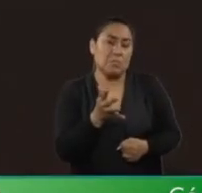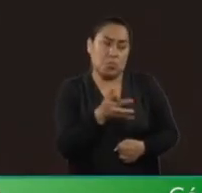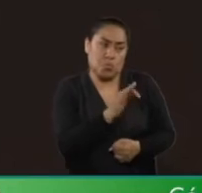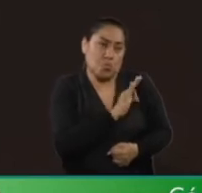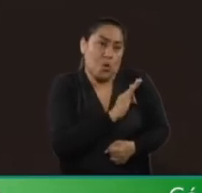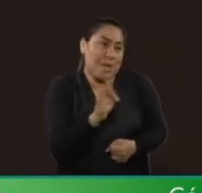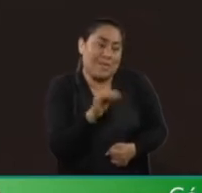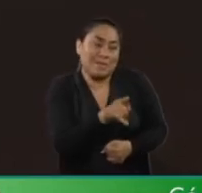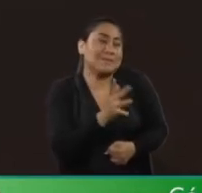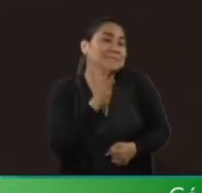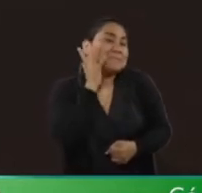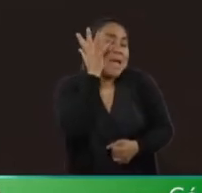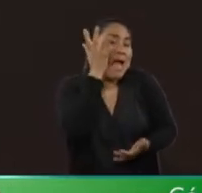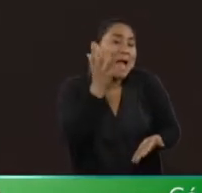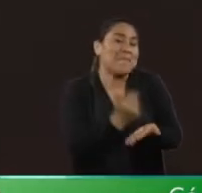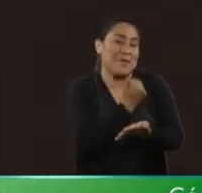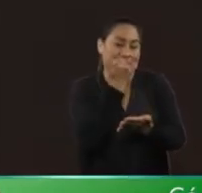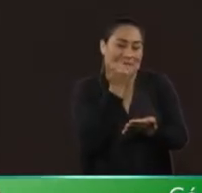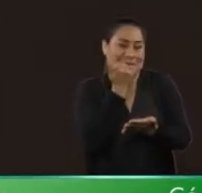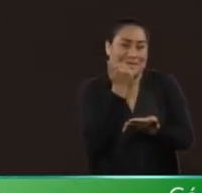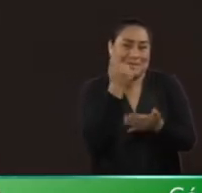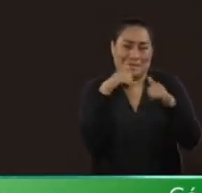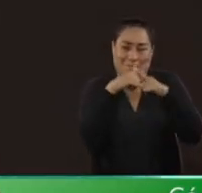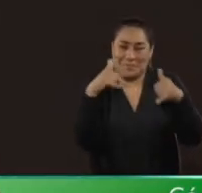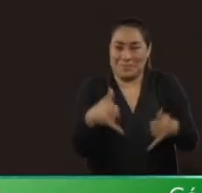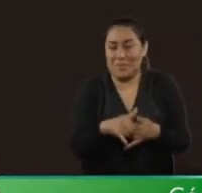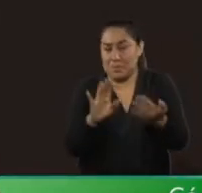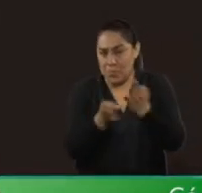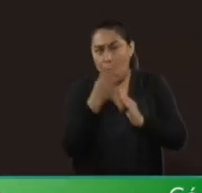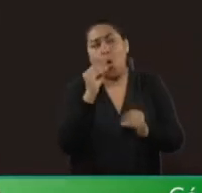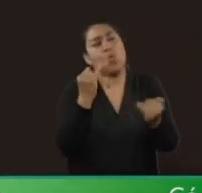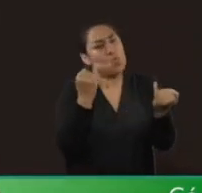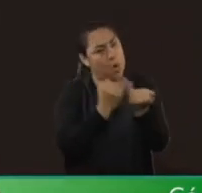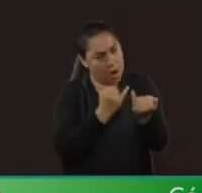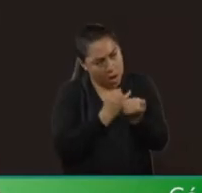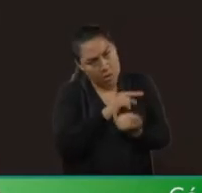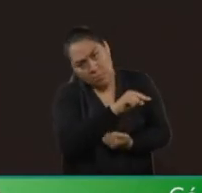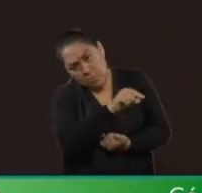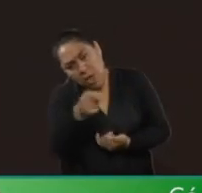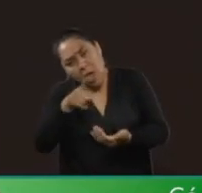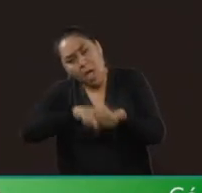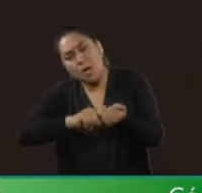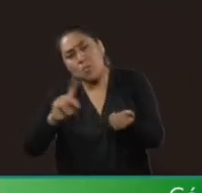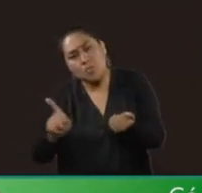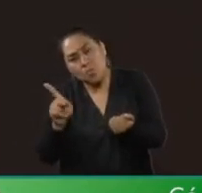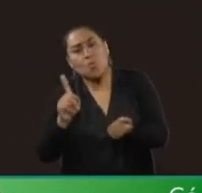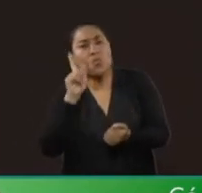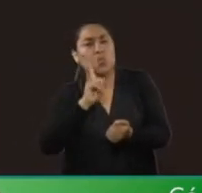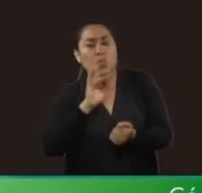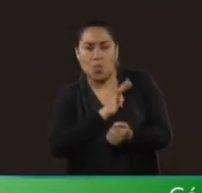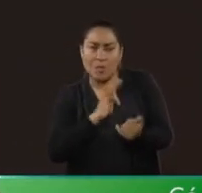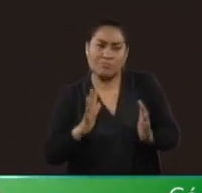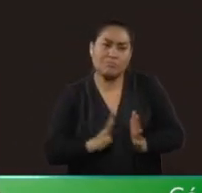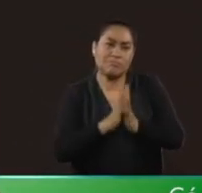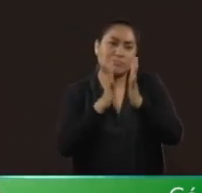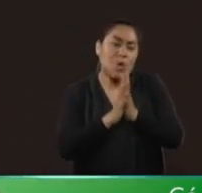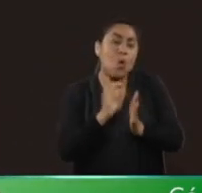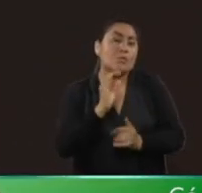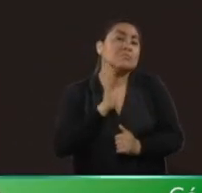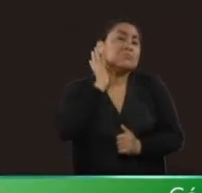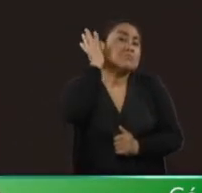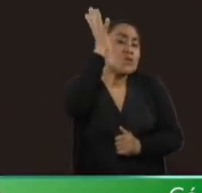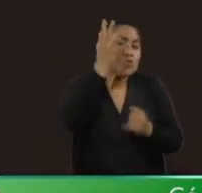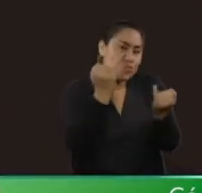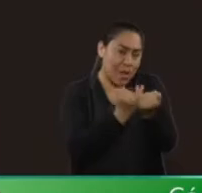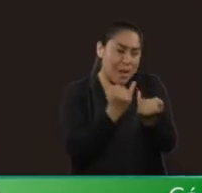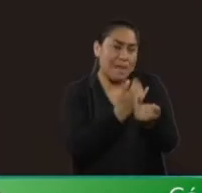la próxima campeona del mundo, sino también participar en política dentro de su comunidad y ser la futura presidenta de nuestro